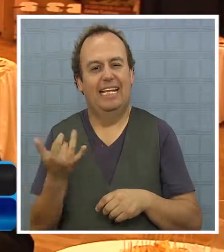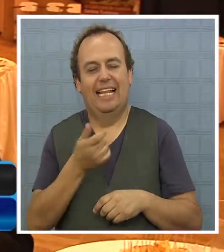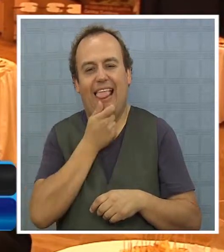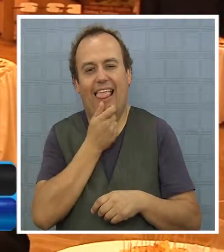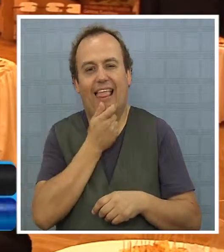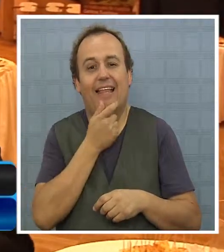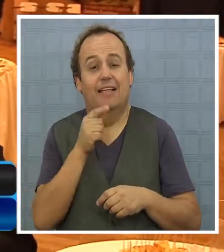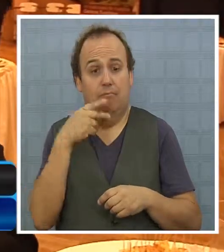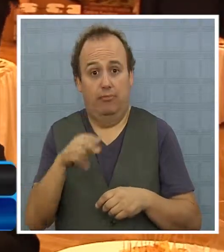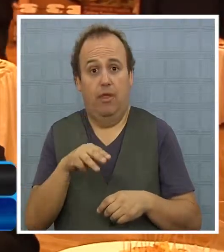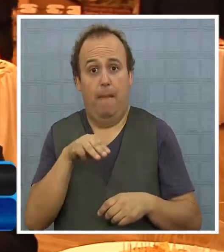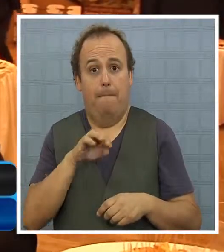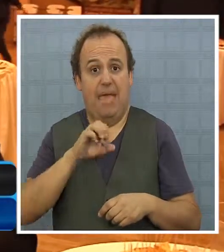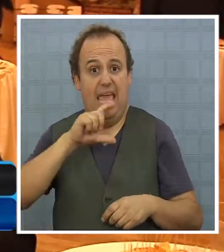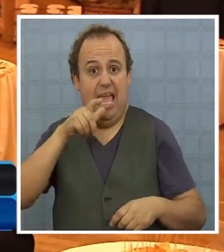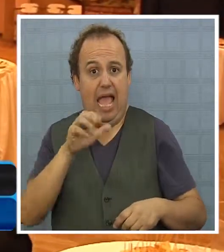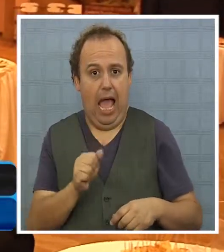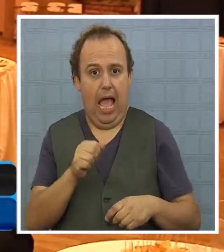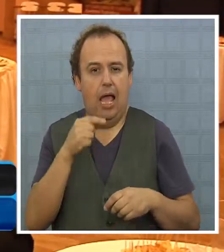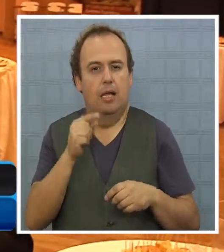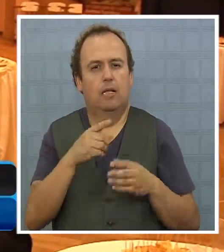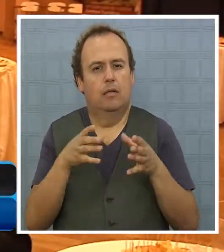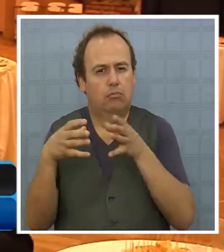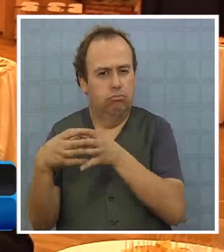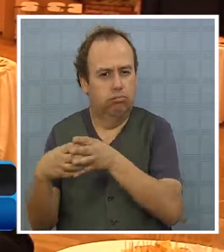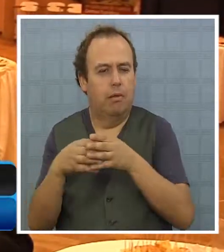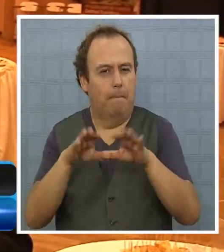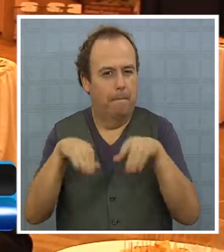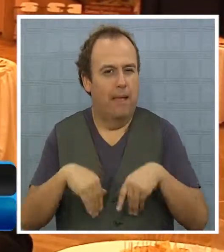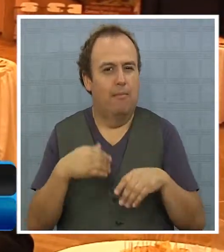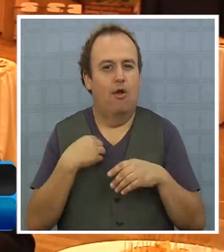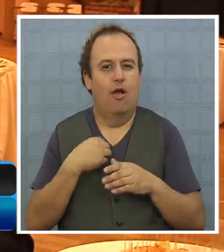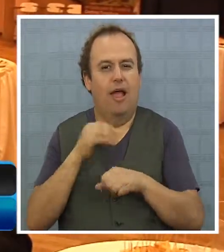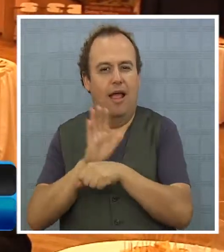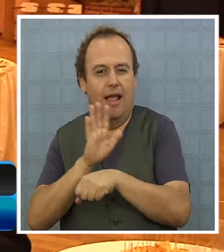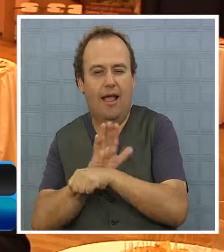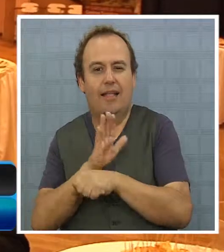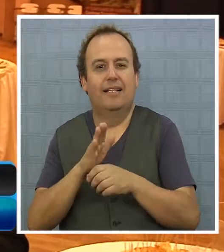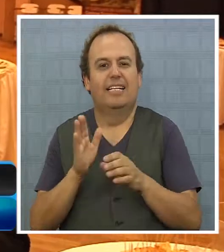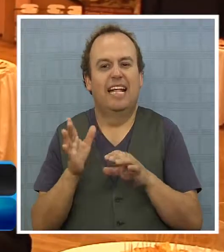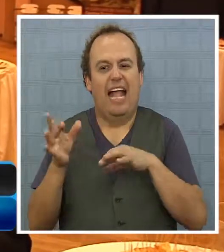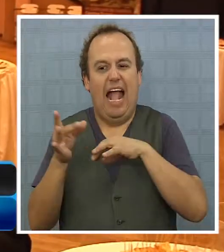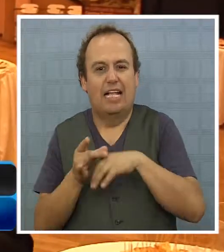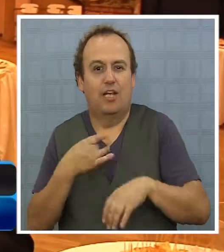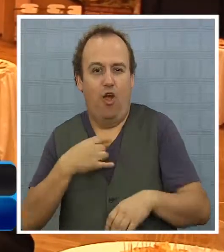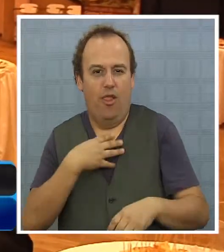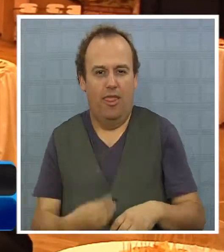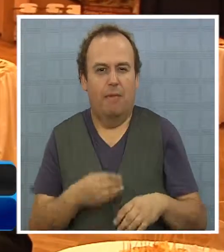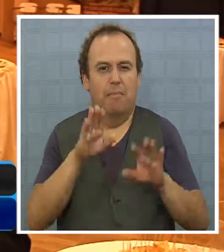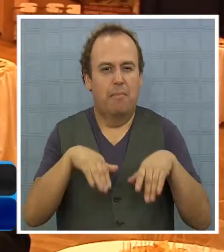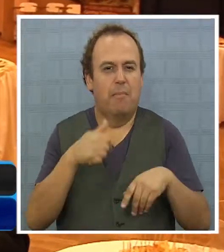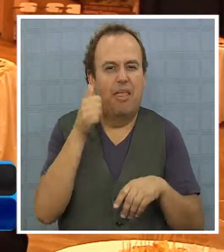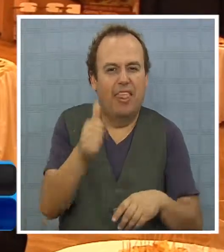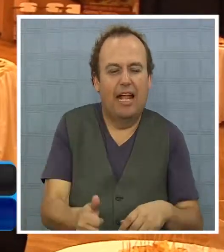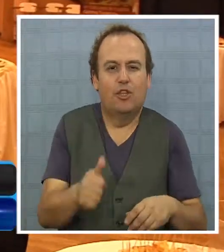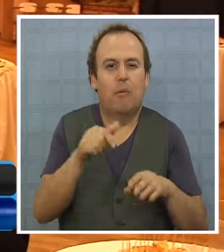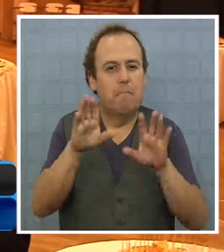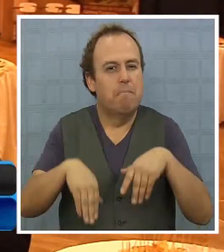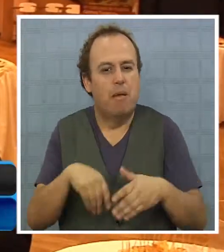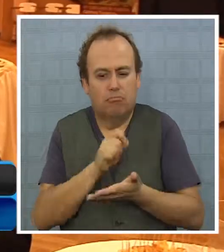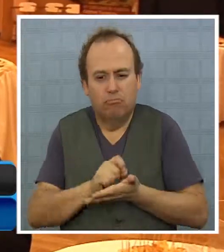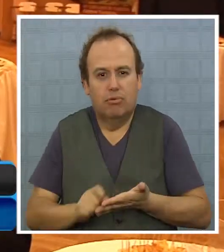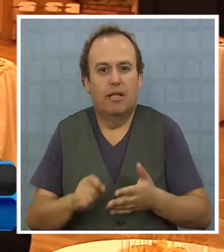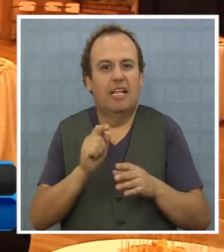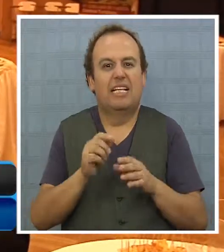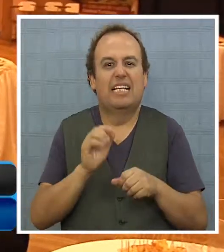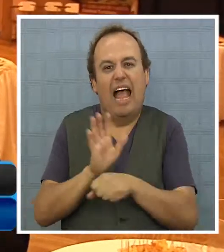equipo, es de Mega, es con el mismo equipo de La Colonia, es con el mismo equipo de Casado con Hijos, está el mismo director, los mismos guionistas, están